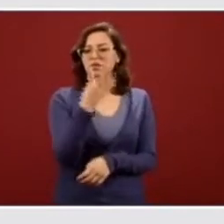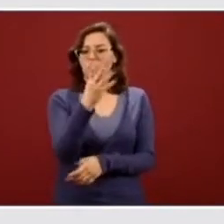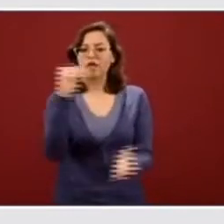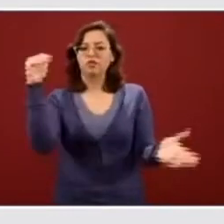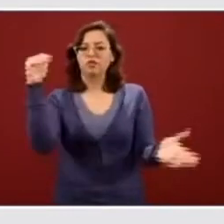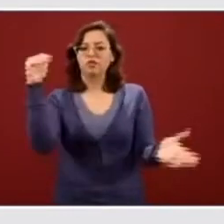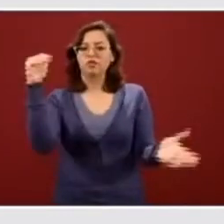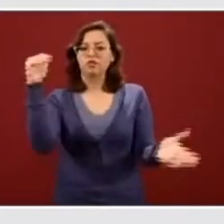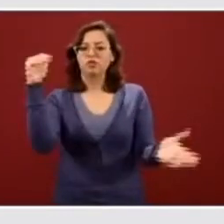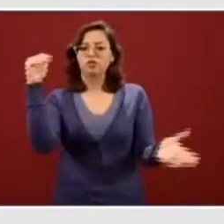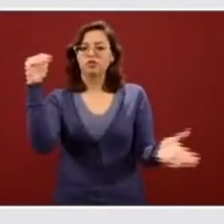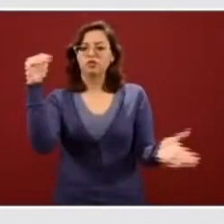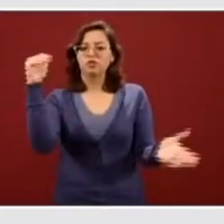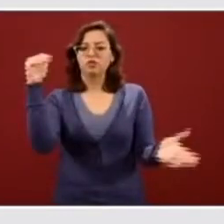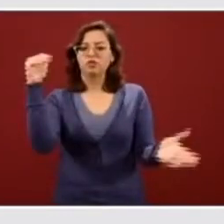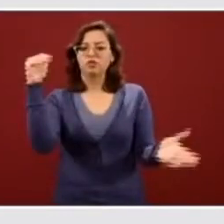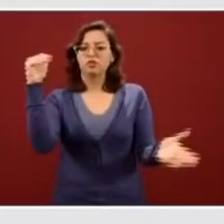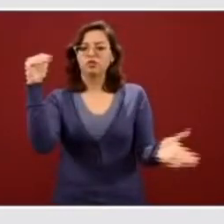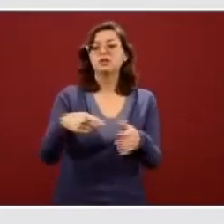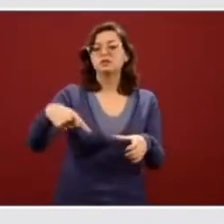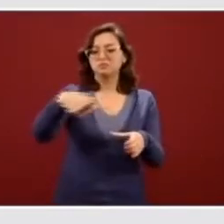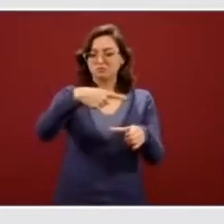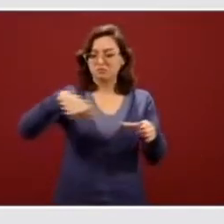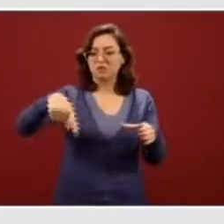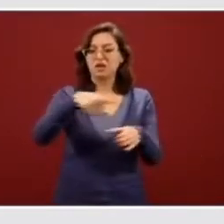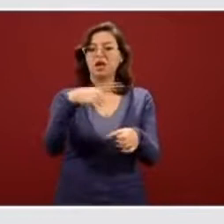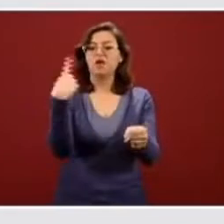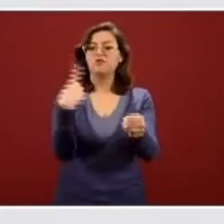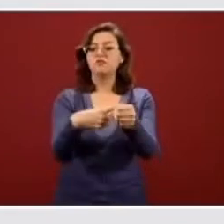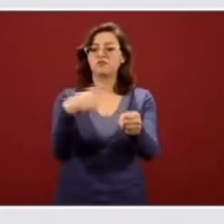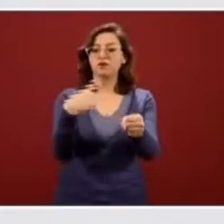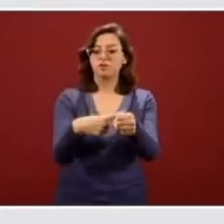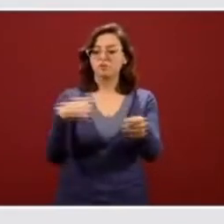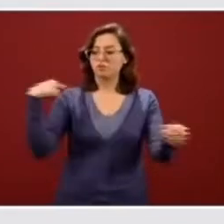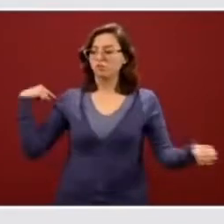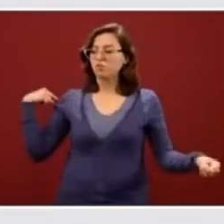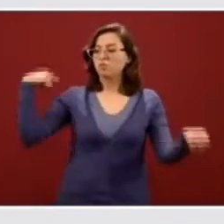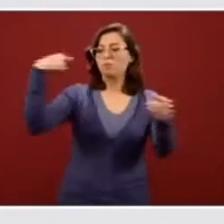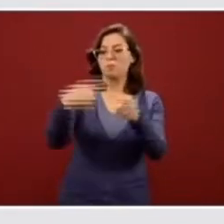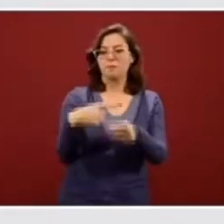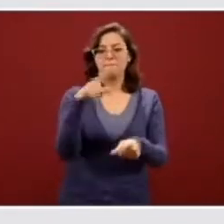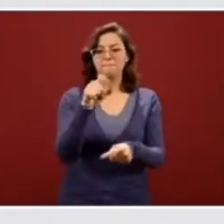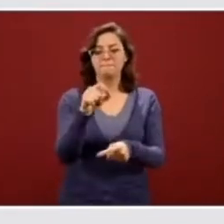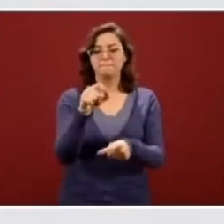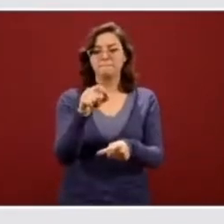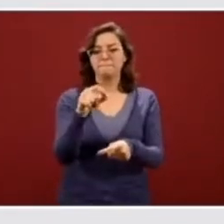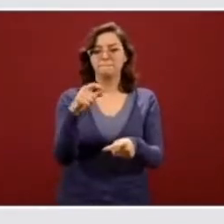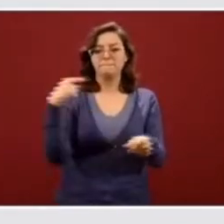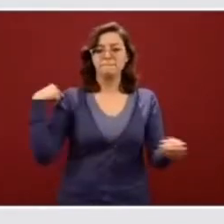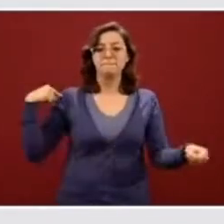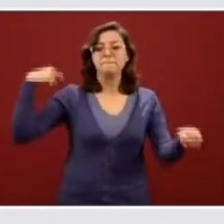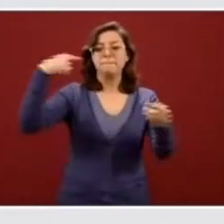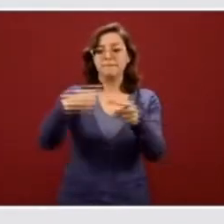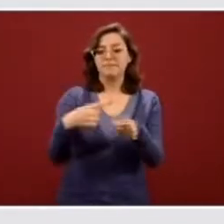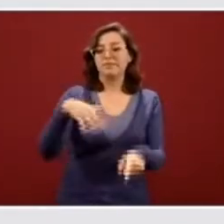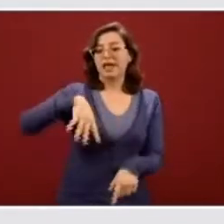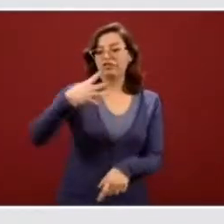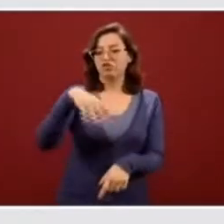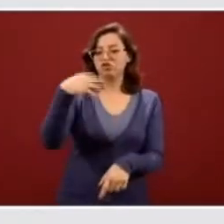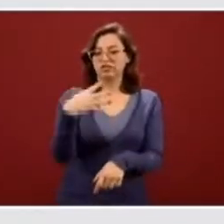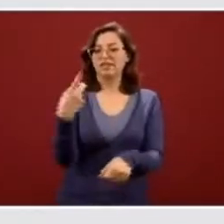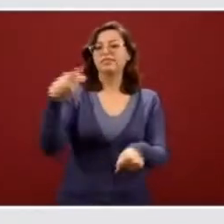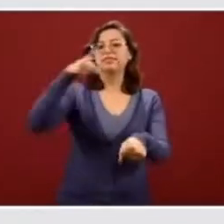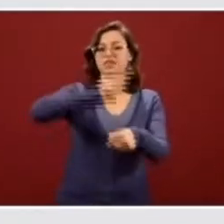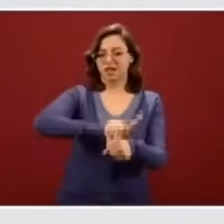menos de 100,000 casos, son los que se han presentado en las últimas 24 horas, perdón, en los últimos 14 días, es